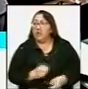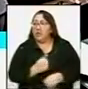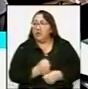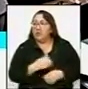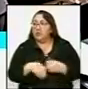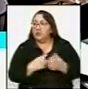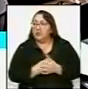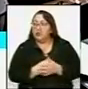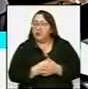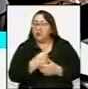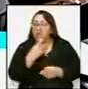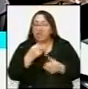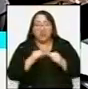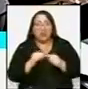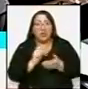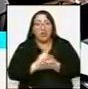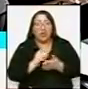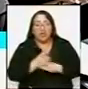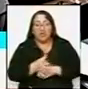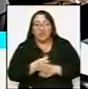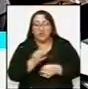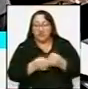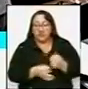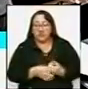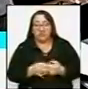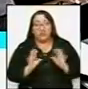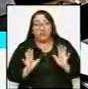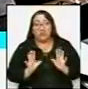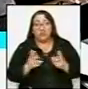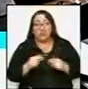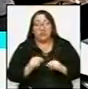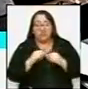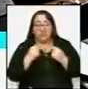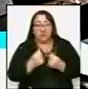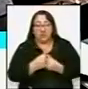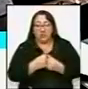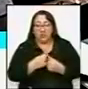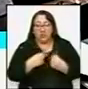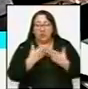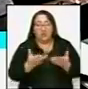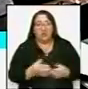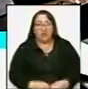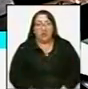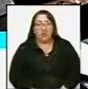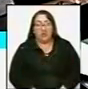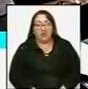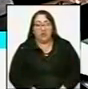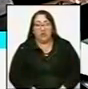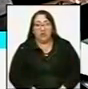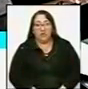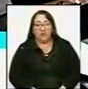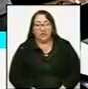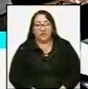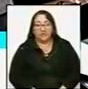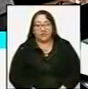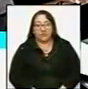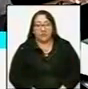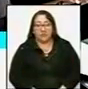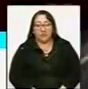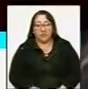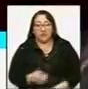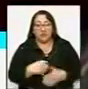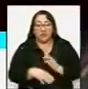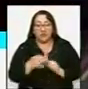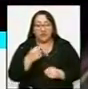políticas, quien mantiene la inscripción es el jurado, cuando el partido se la alcanza. Y si está dentro del plazo, el jurado